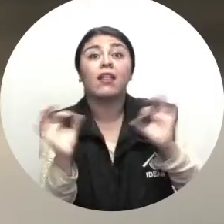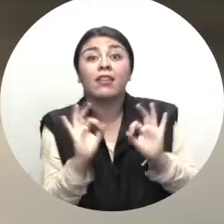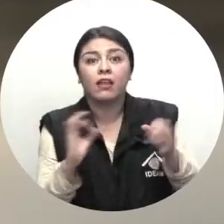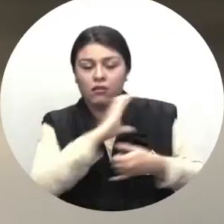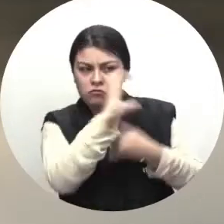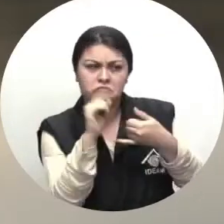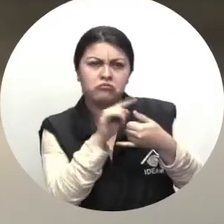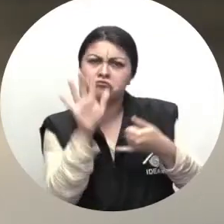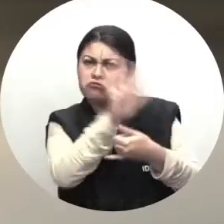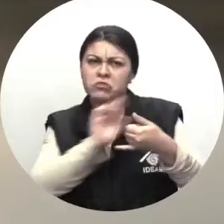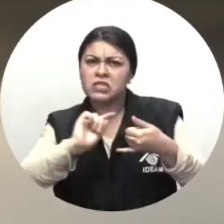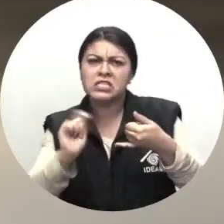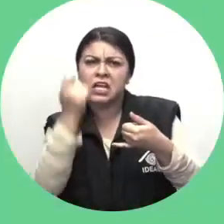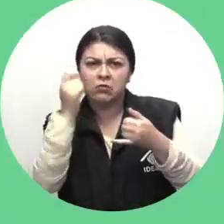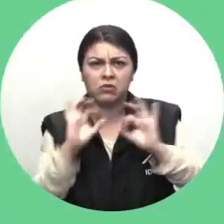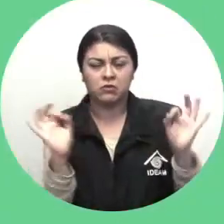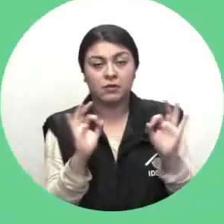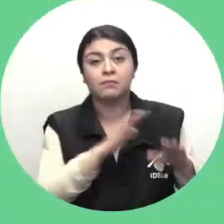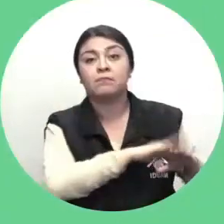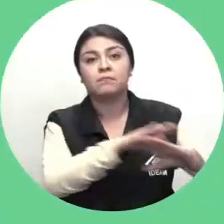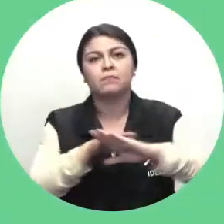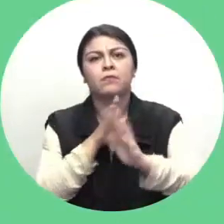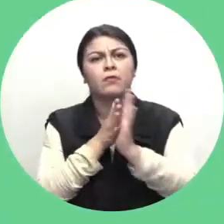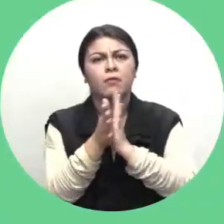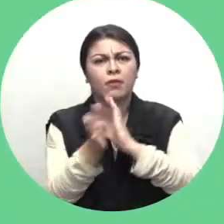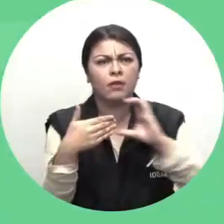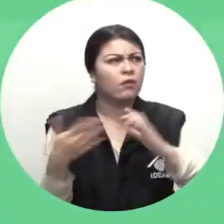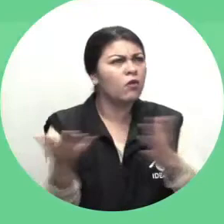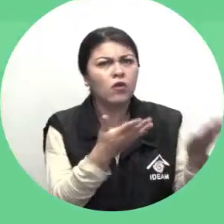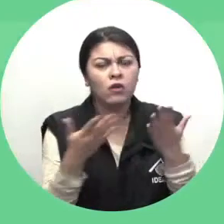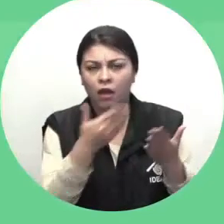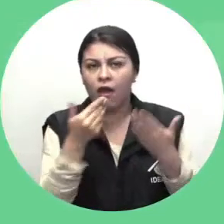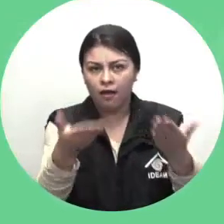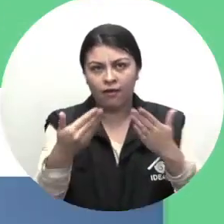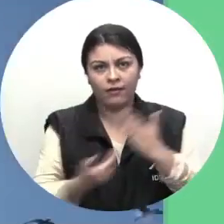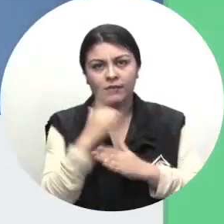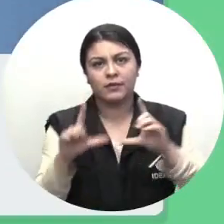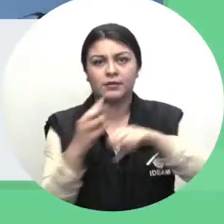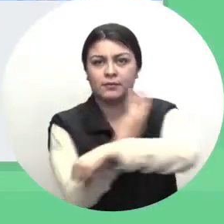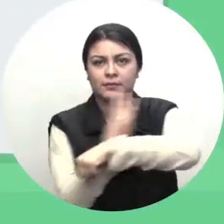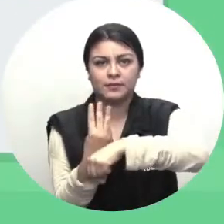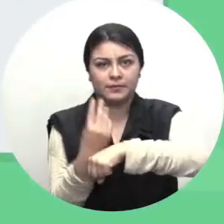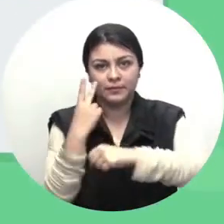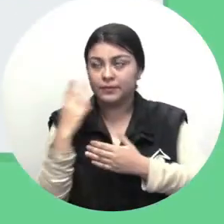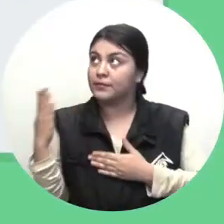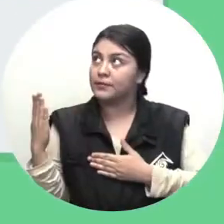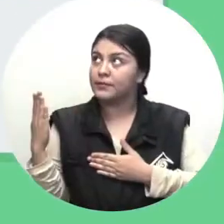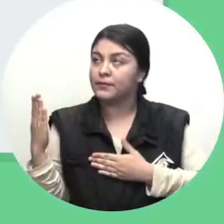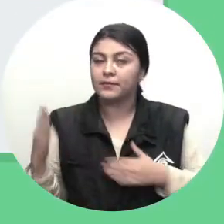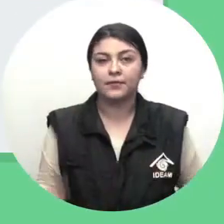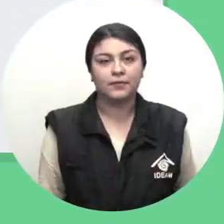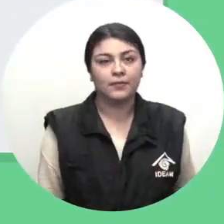la zona del Caribe colombiano. Para mayor información sobre el pronóstico del tiempo, visítenos en